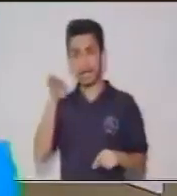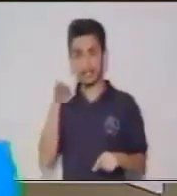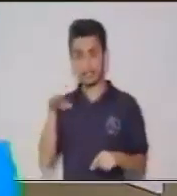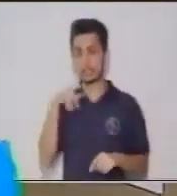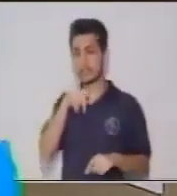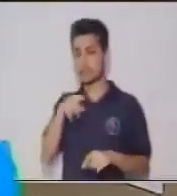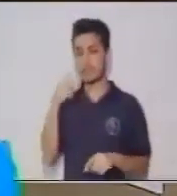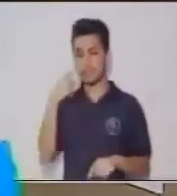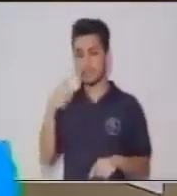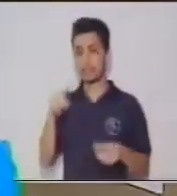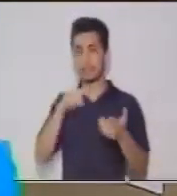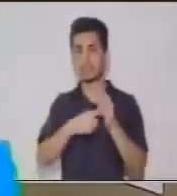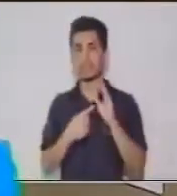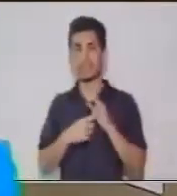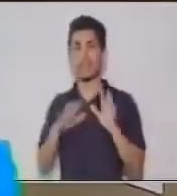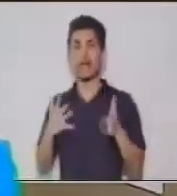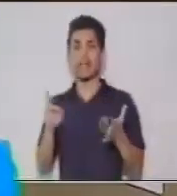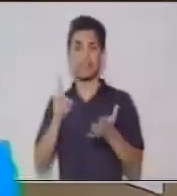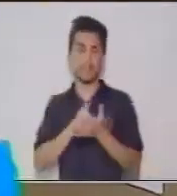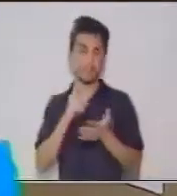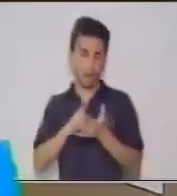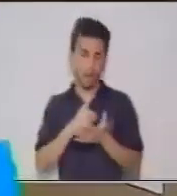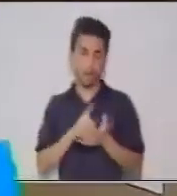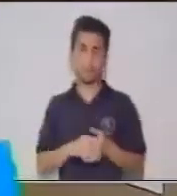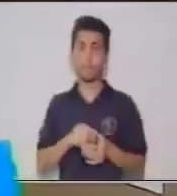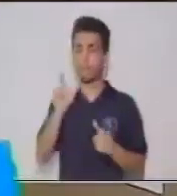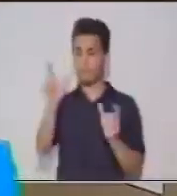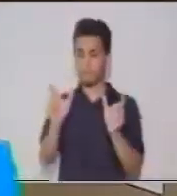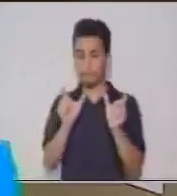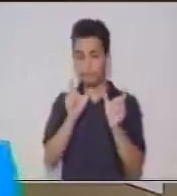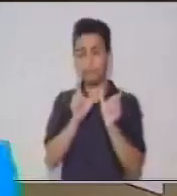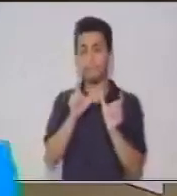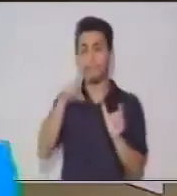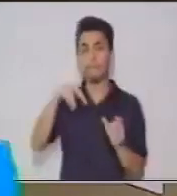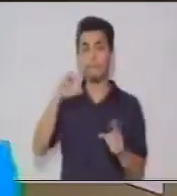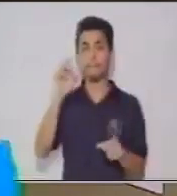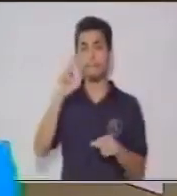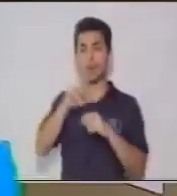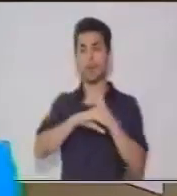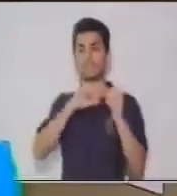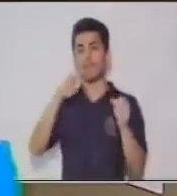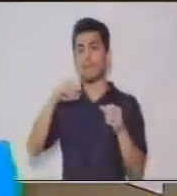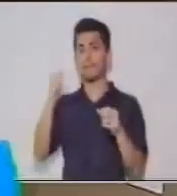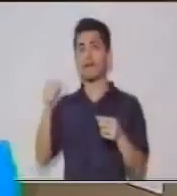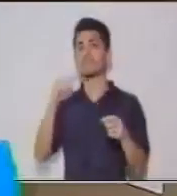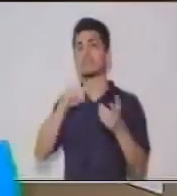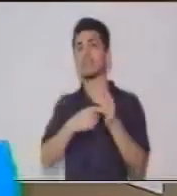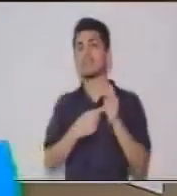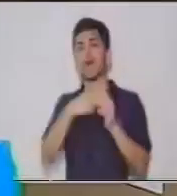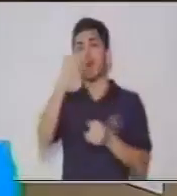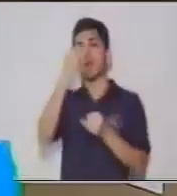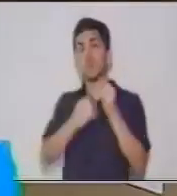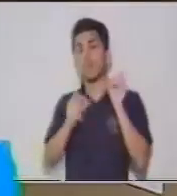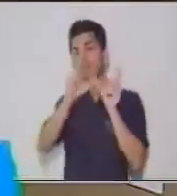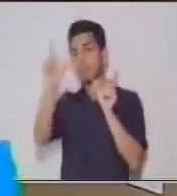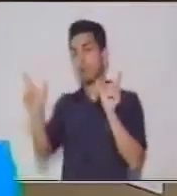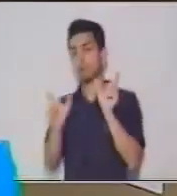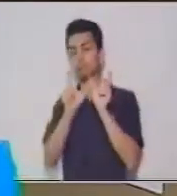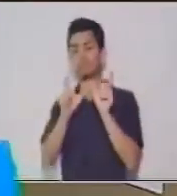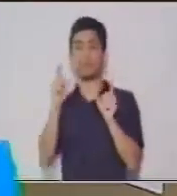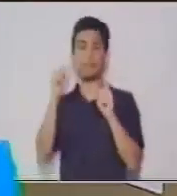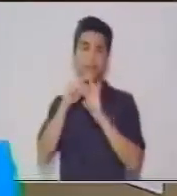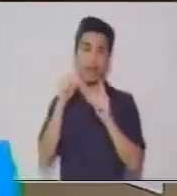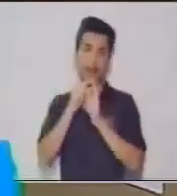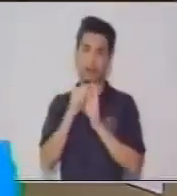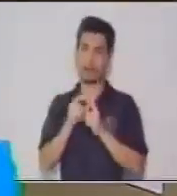en el diccionario. El morfema nos está indicando que es el final o lo que se le agrega a la palabra.